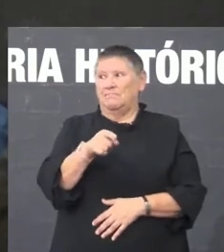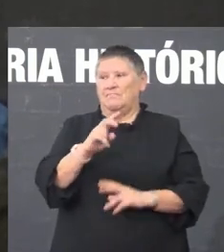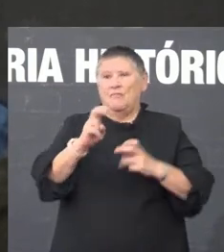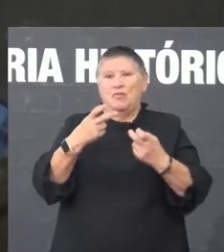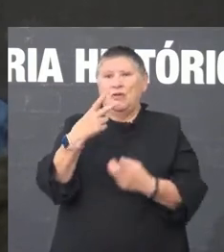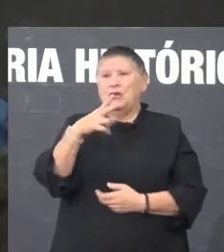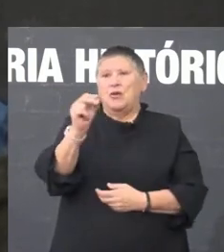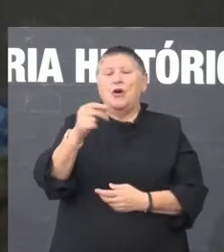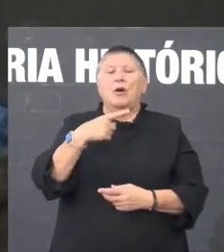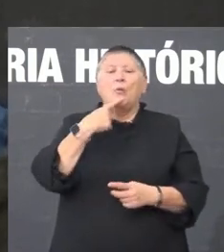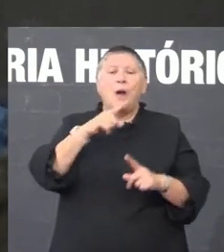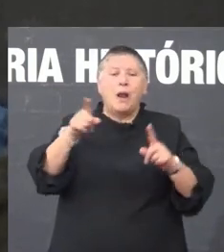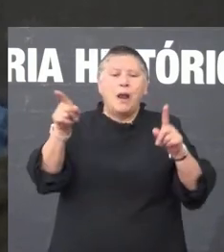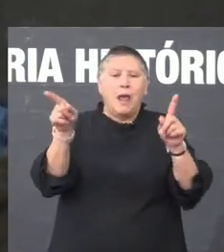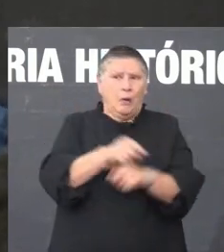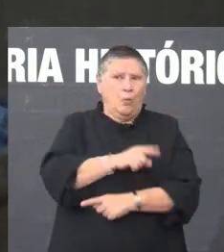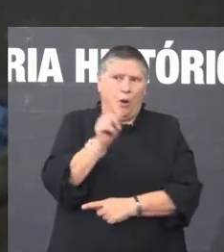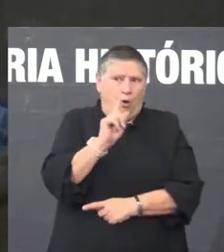derogarla,